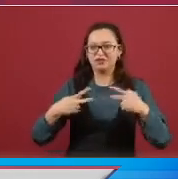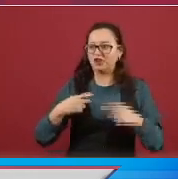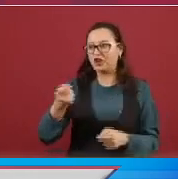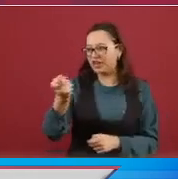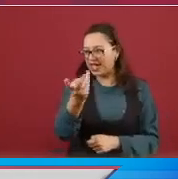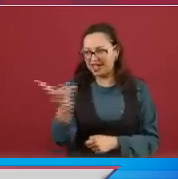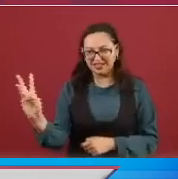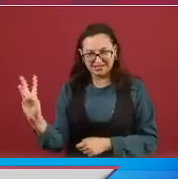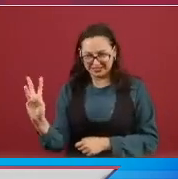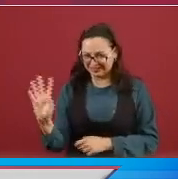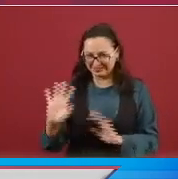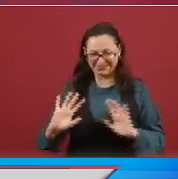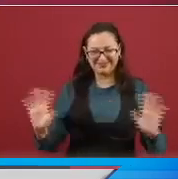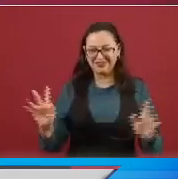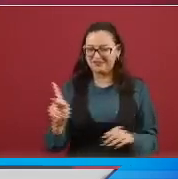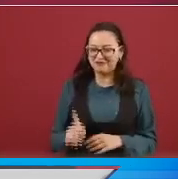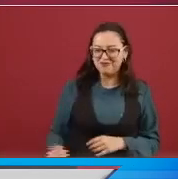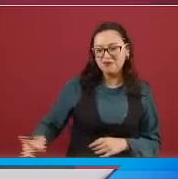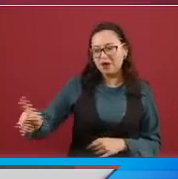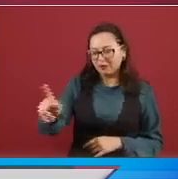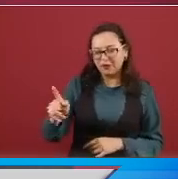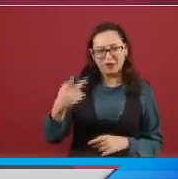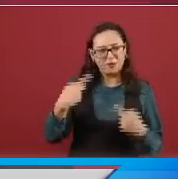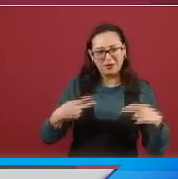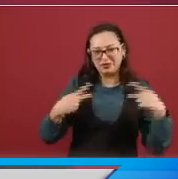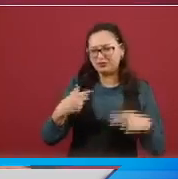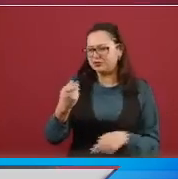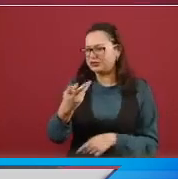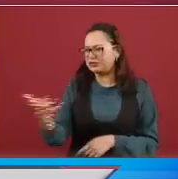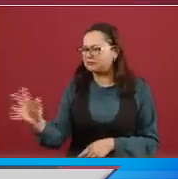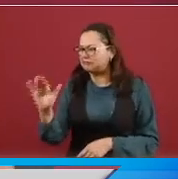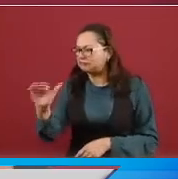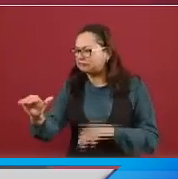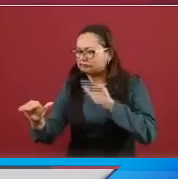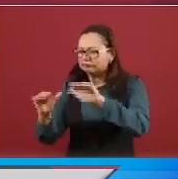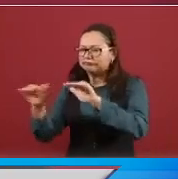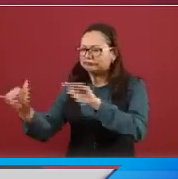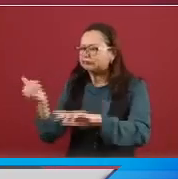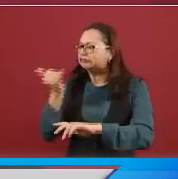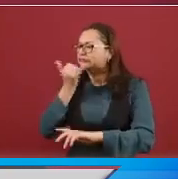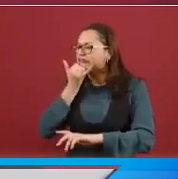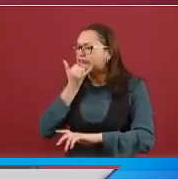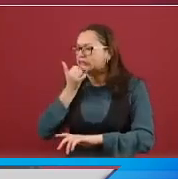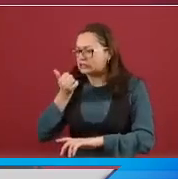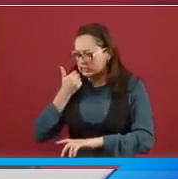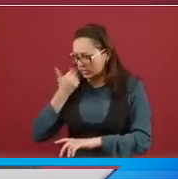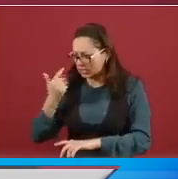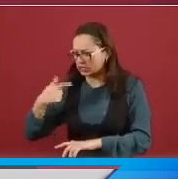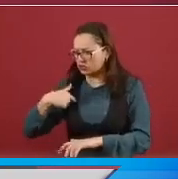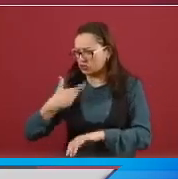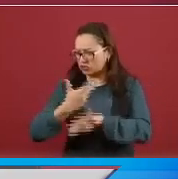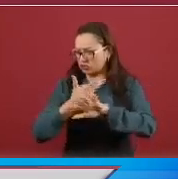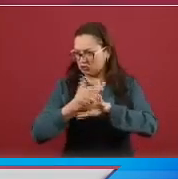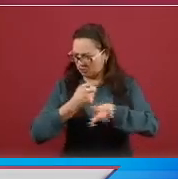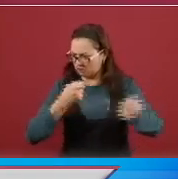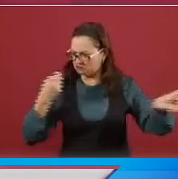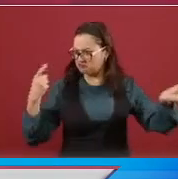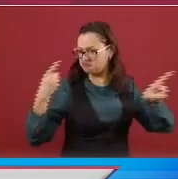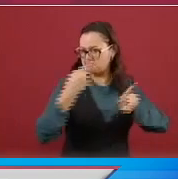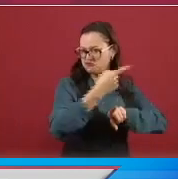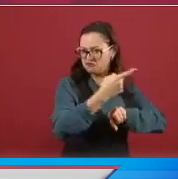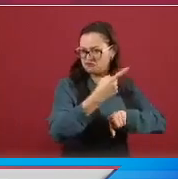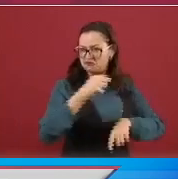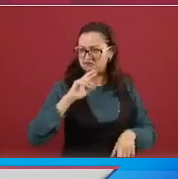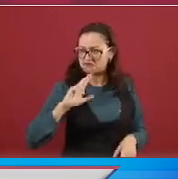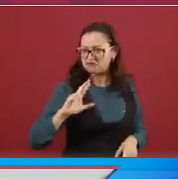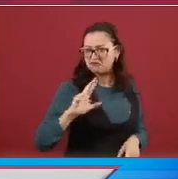es establecer las condiciones de bienestar en México y lograr el plan de inversión para Centroamérica. No se confrontará con el gobierno de Donald Trump,